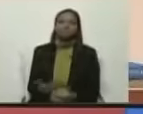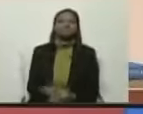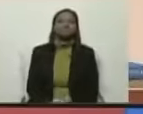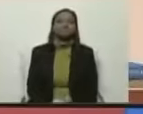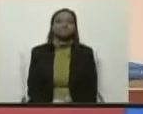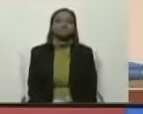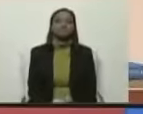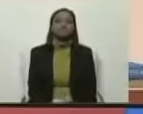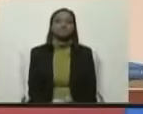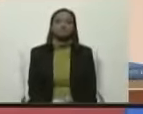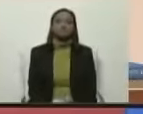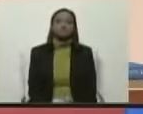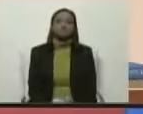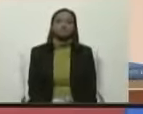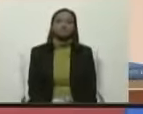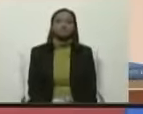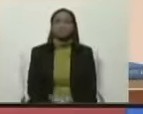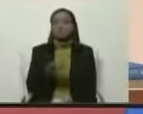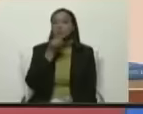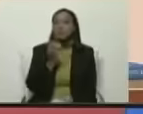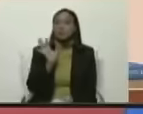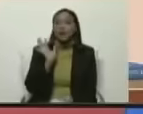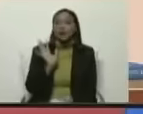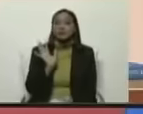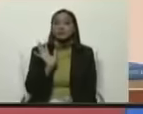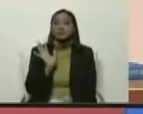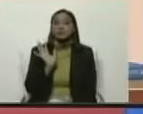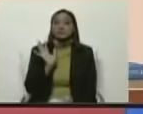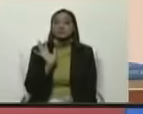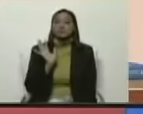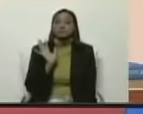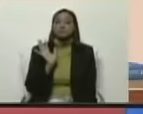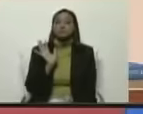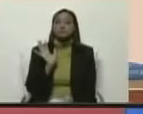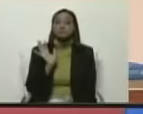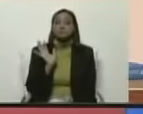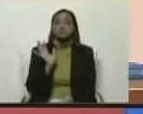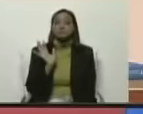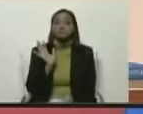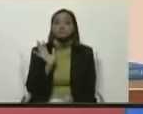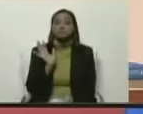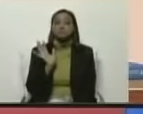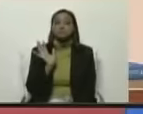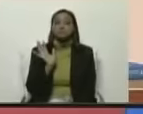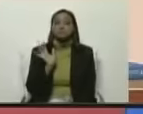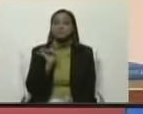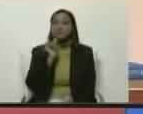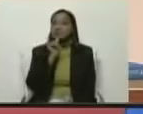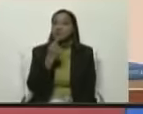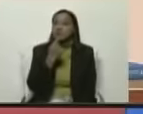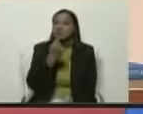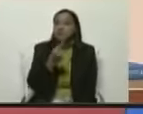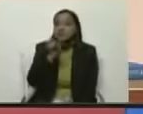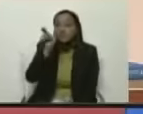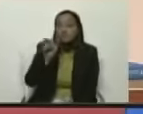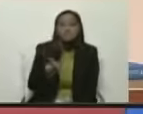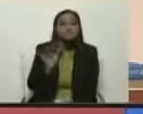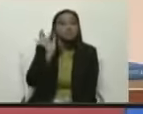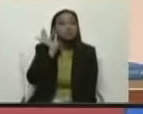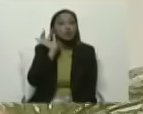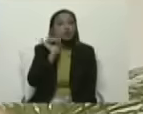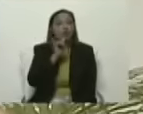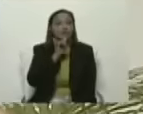eso no lo dice nada más Elisa Castillo. Eso lo dice